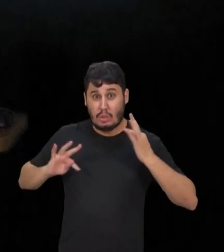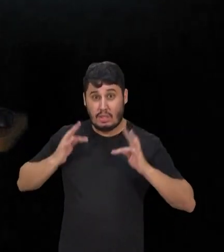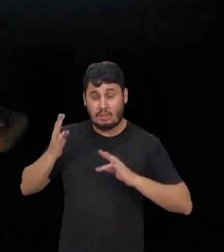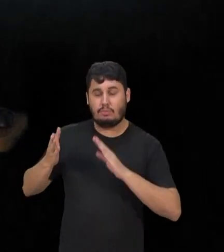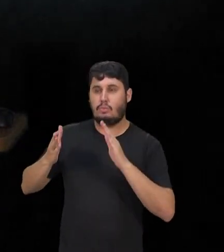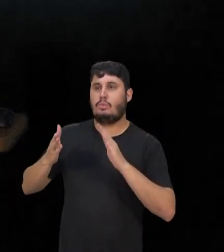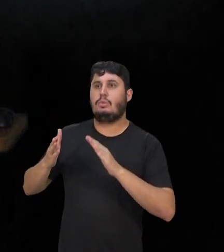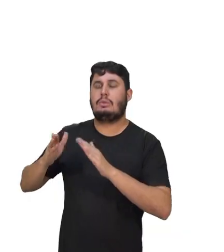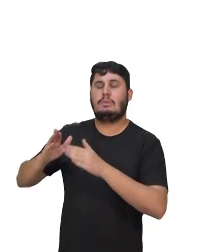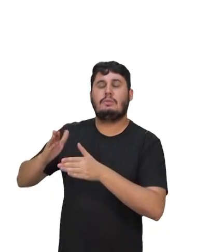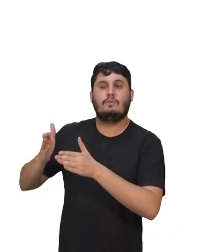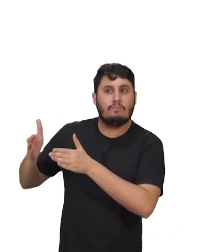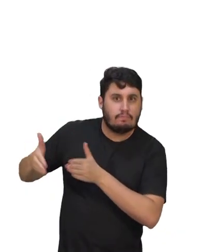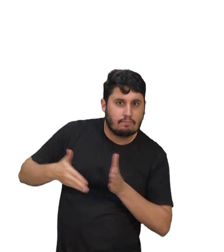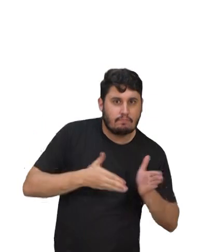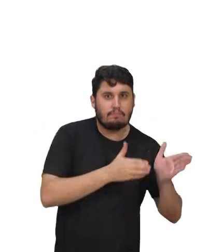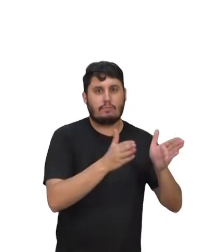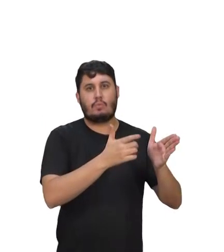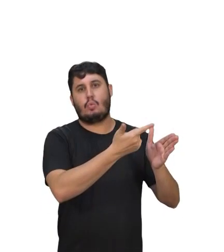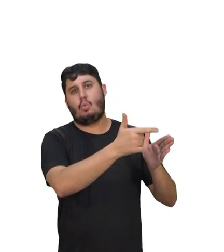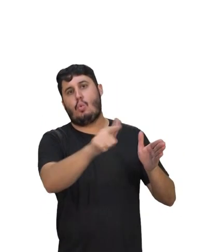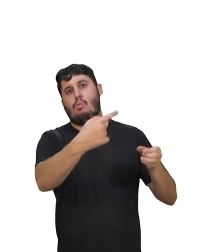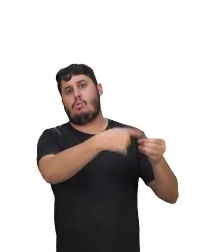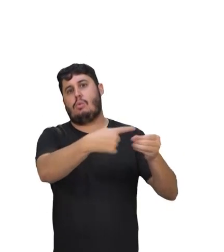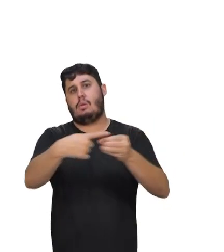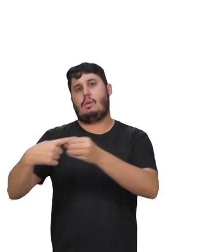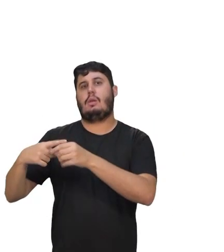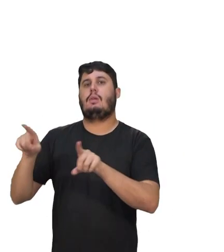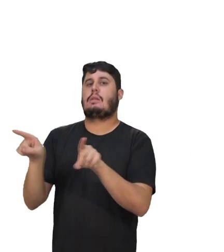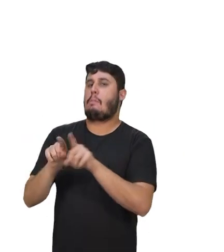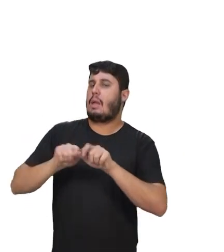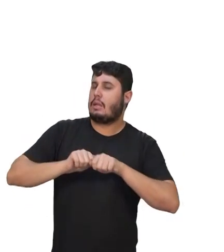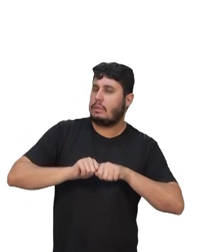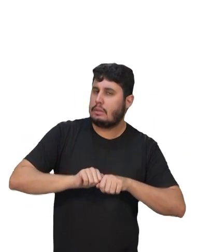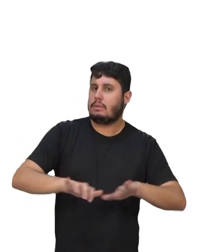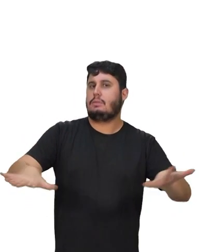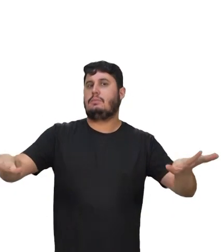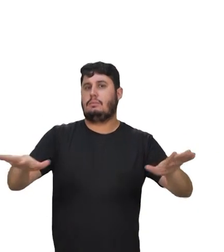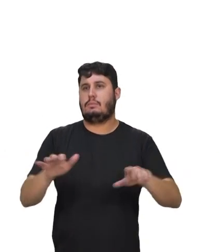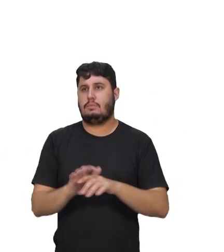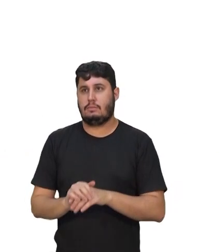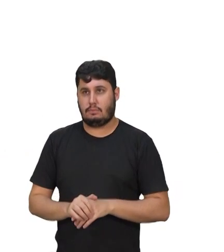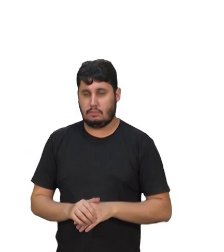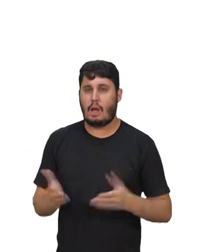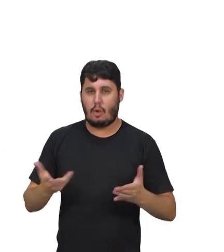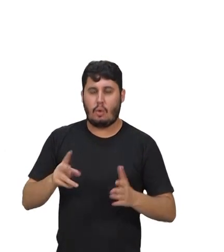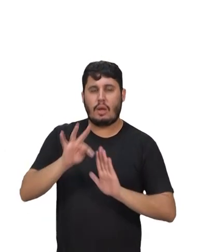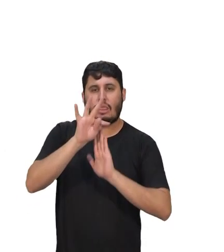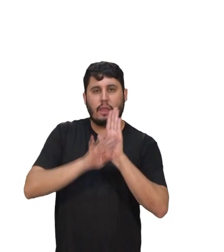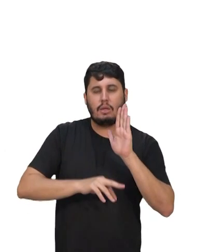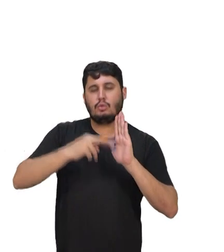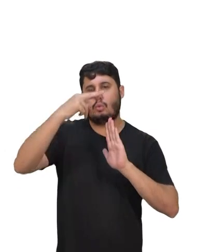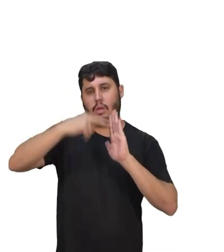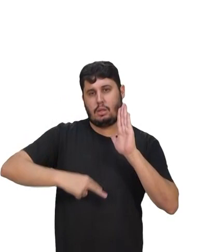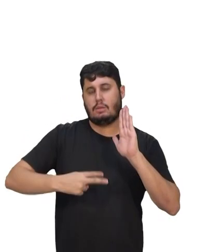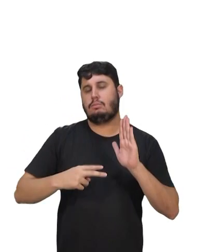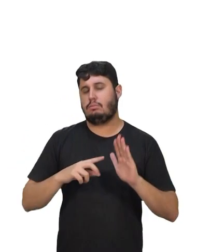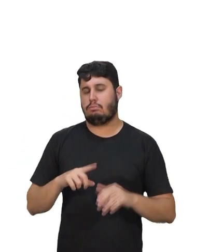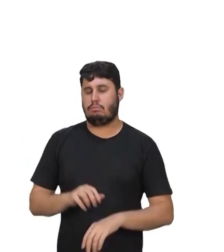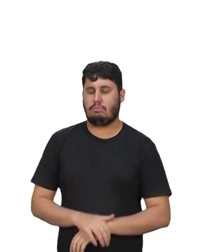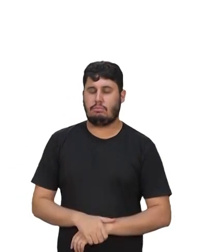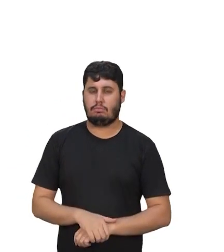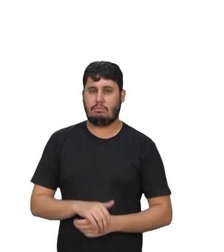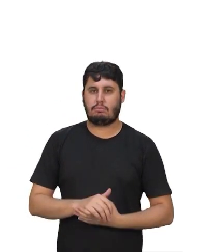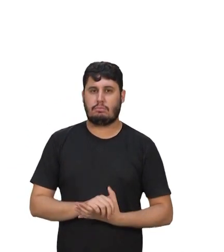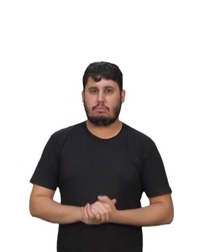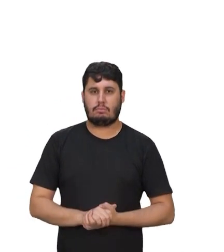qué. Então a gente tem: es ya un lugar común escuchar aquello de que hay que desmachupizar el turismo en Perú y buscar visitantes en las